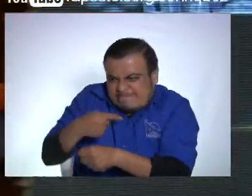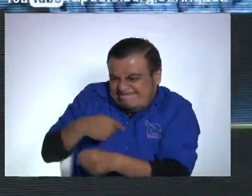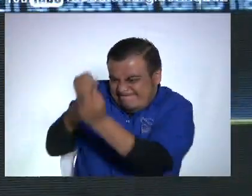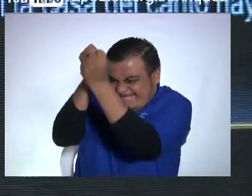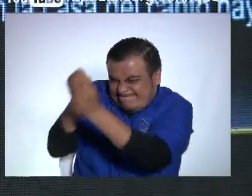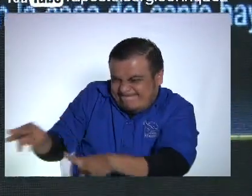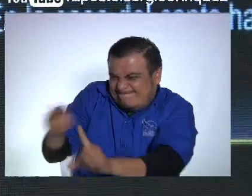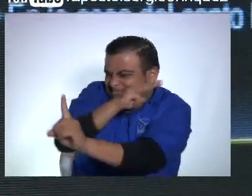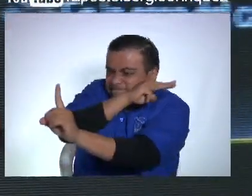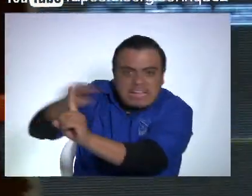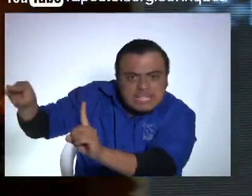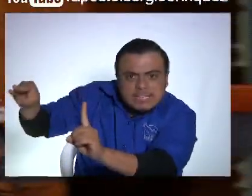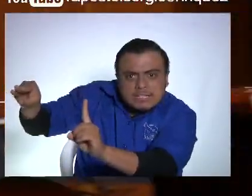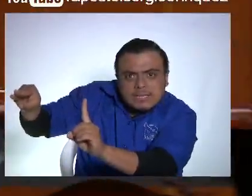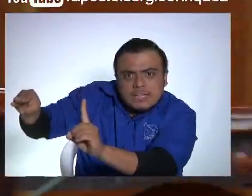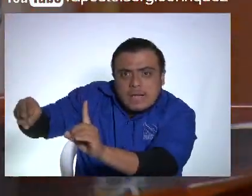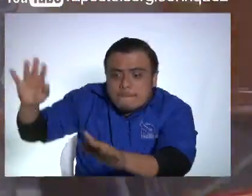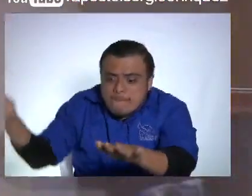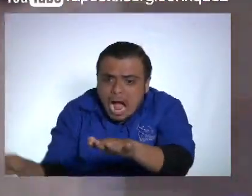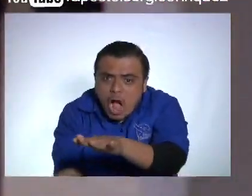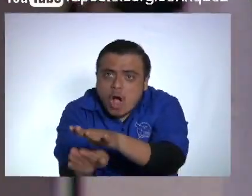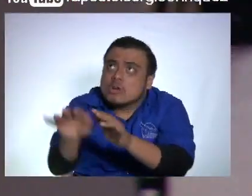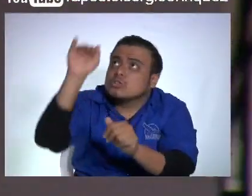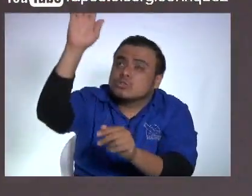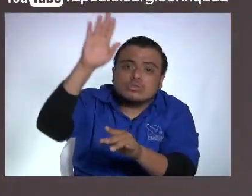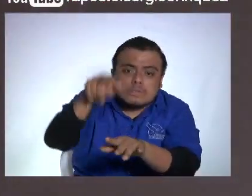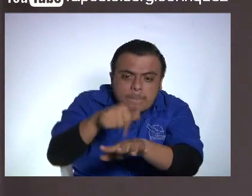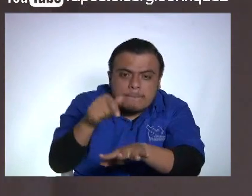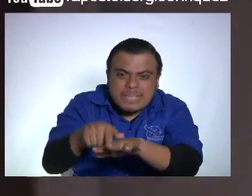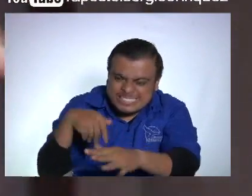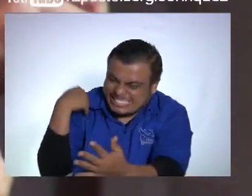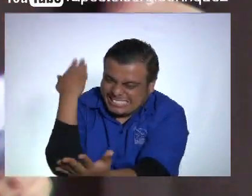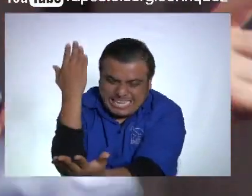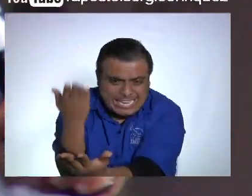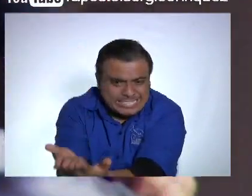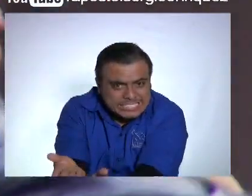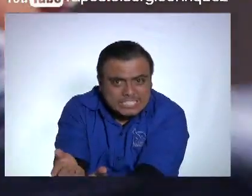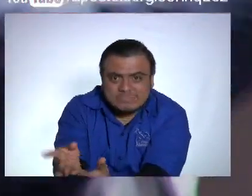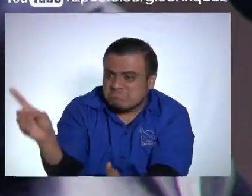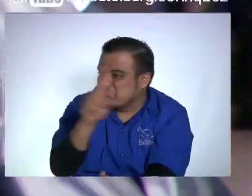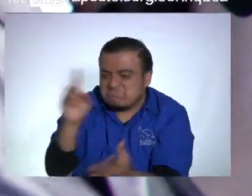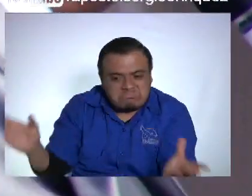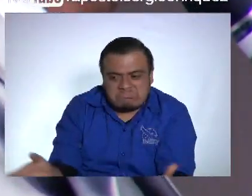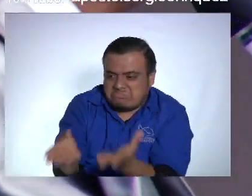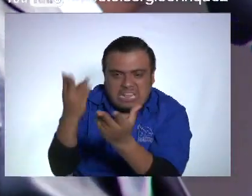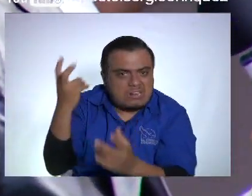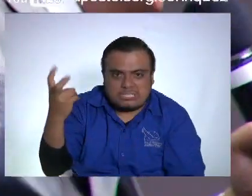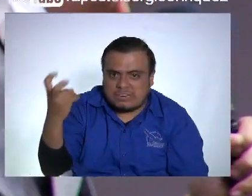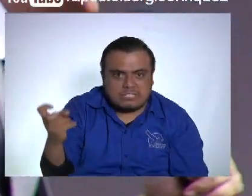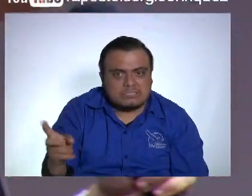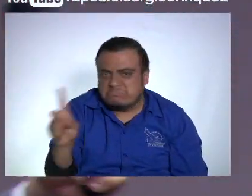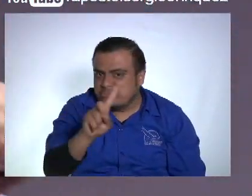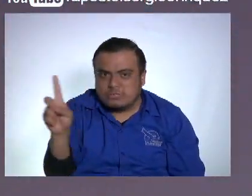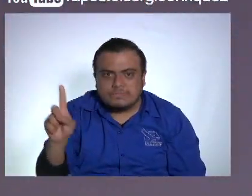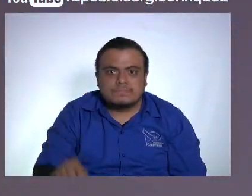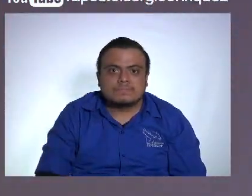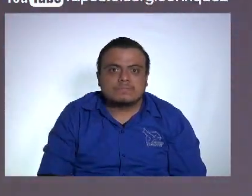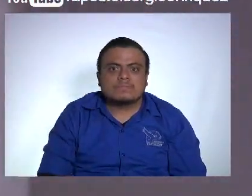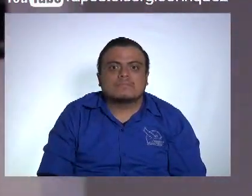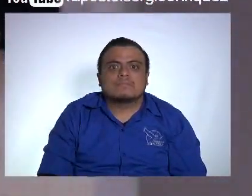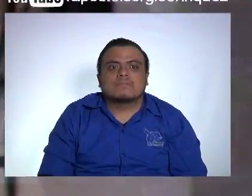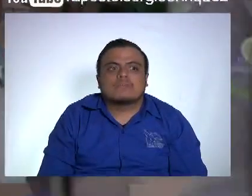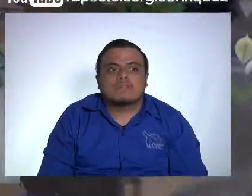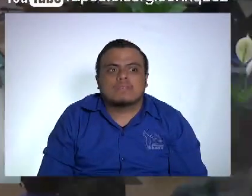destruí, los atravesé, bajo los pies del Señor cayeron, no se levantarán más.